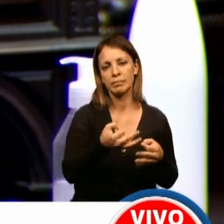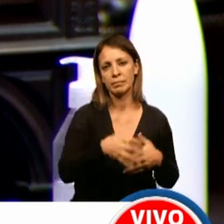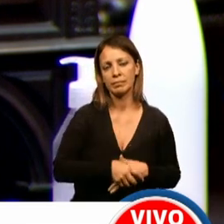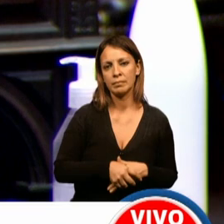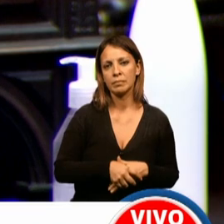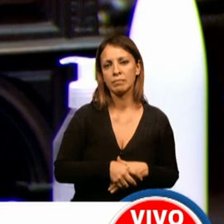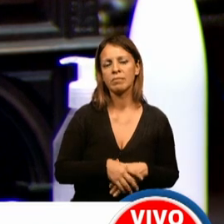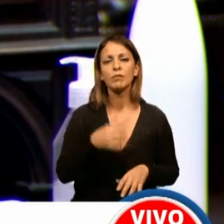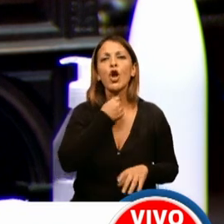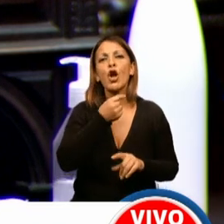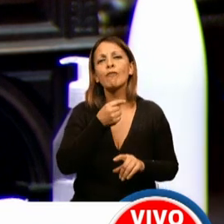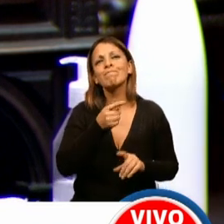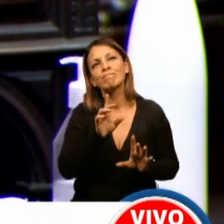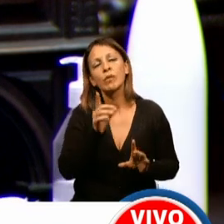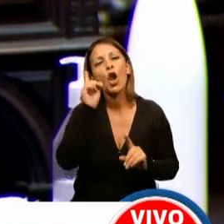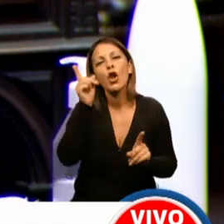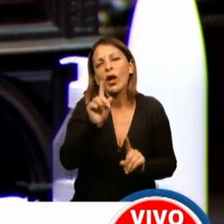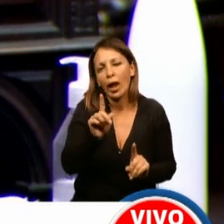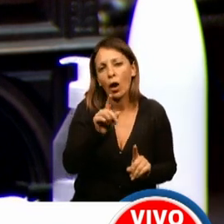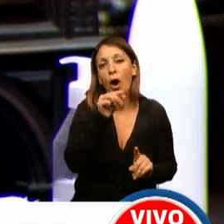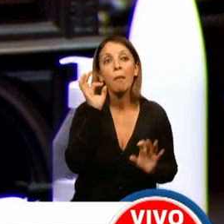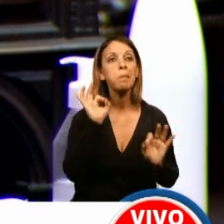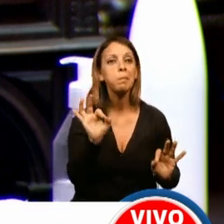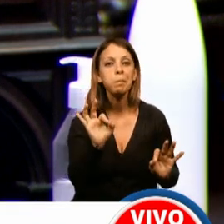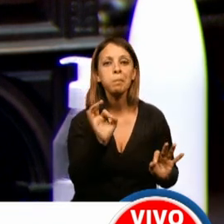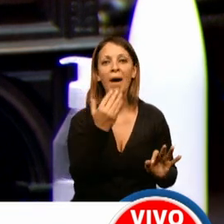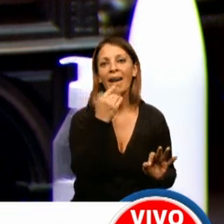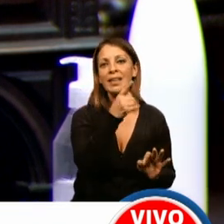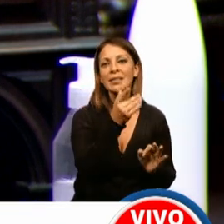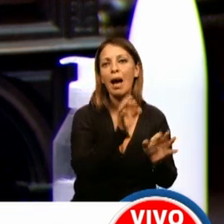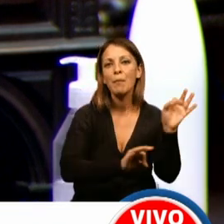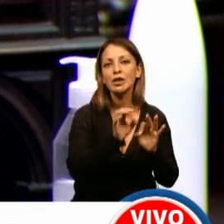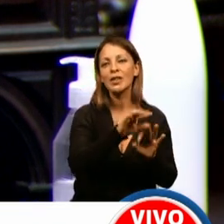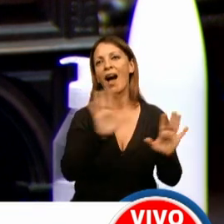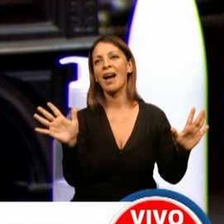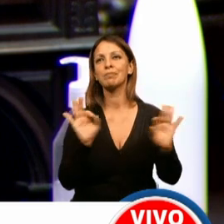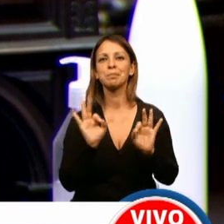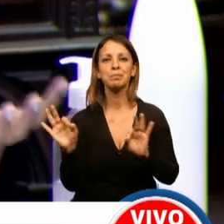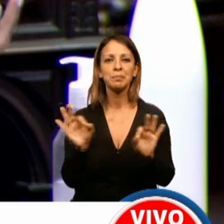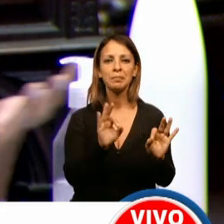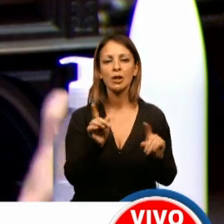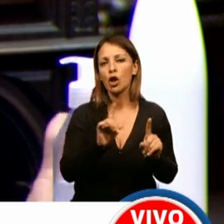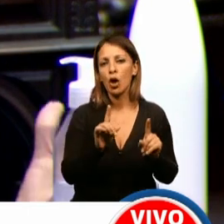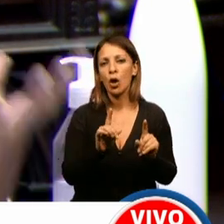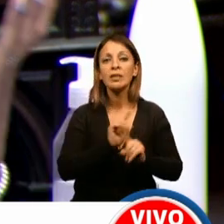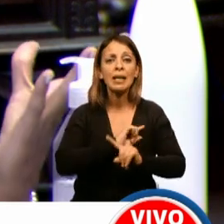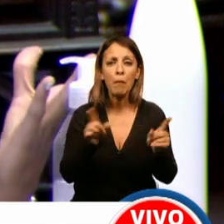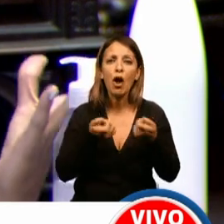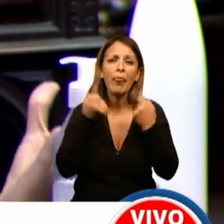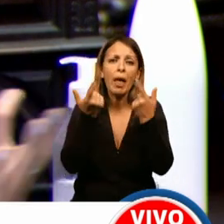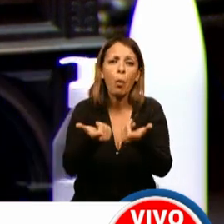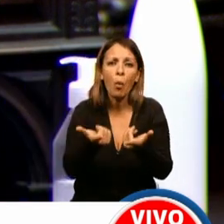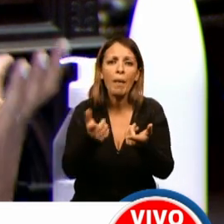creo que alcance solo con este proyecto de ley y tampoco creo que este proyecto devuelva tantos años de sufrimiento y de